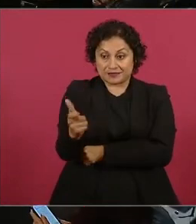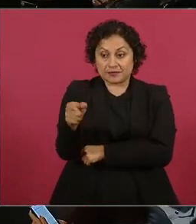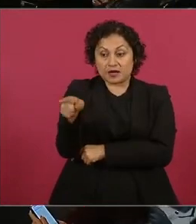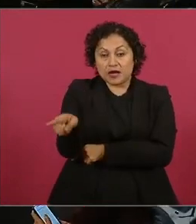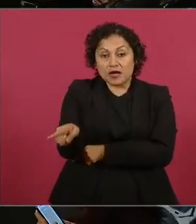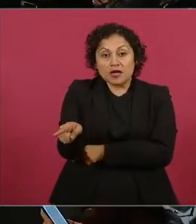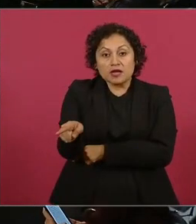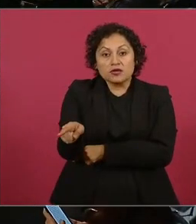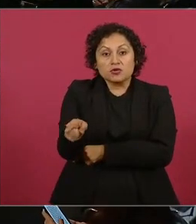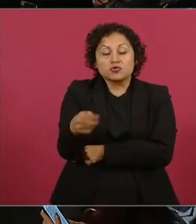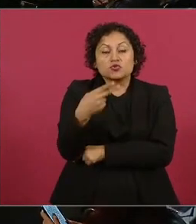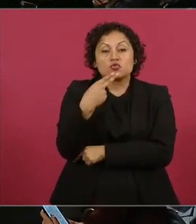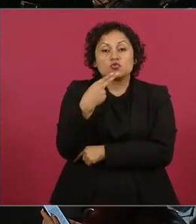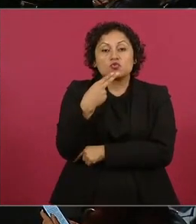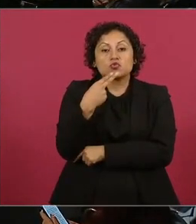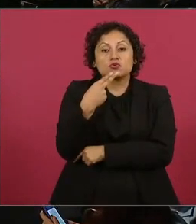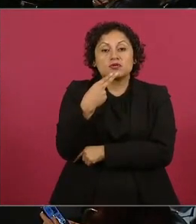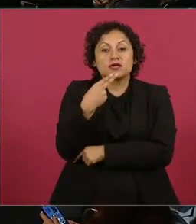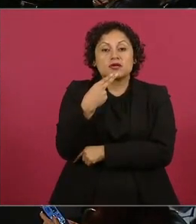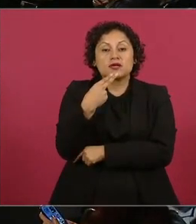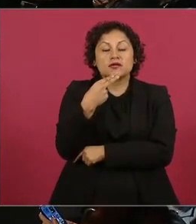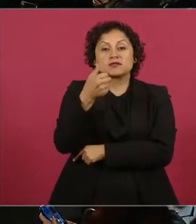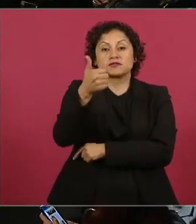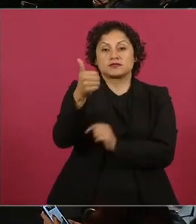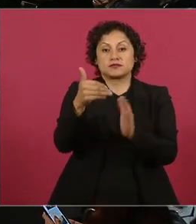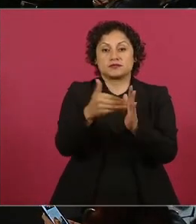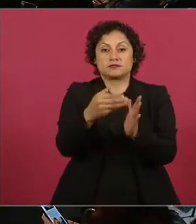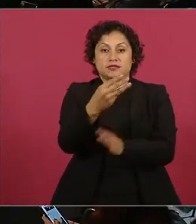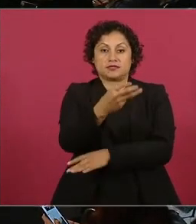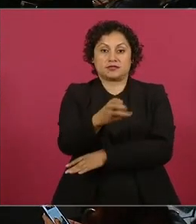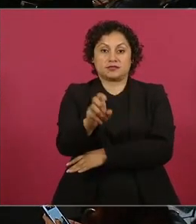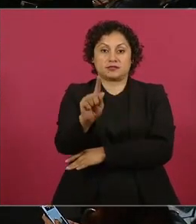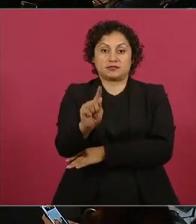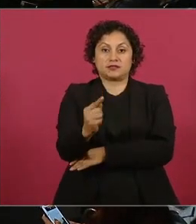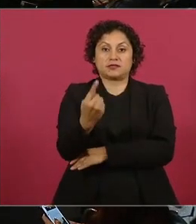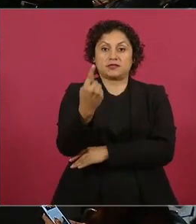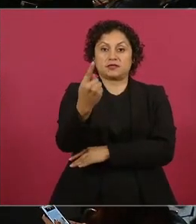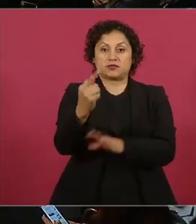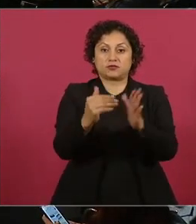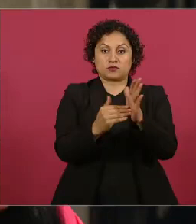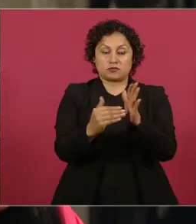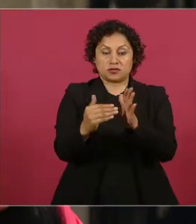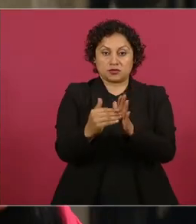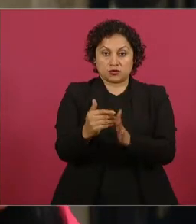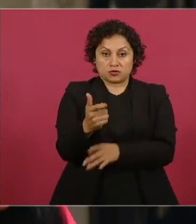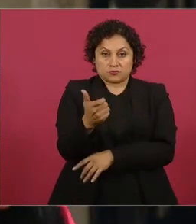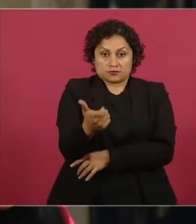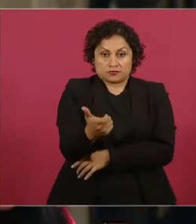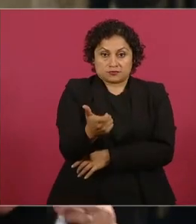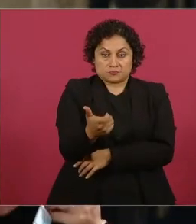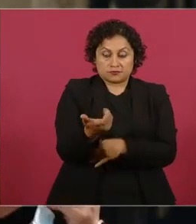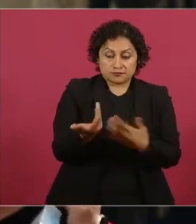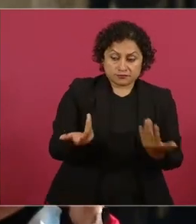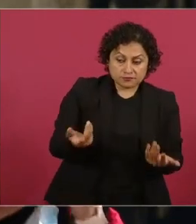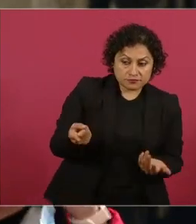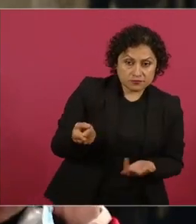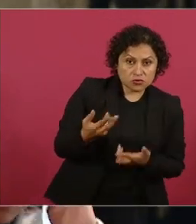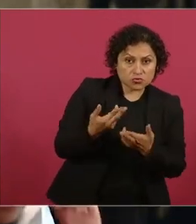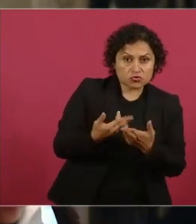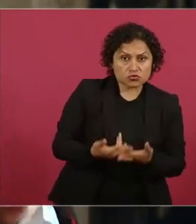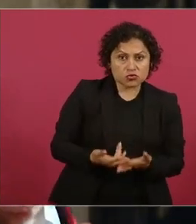solo habían ejercido 6.371 millones de pesos este año.